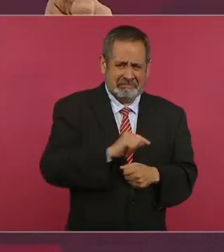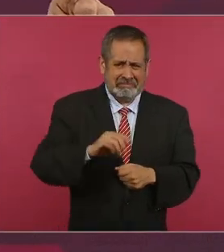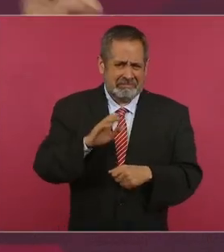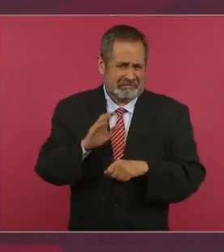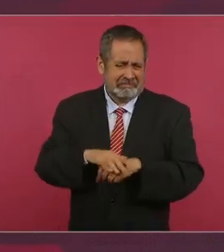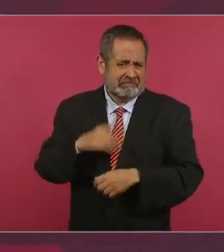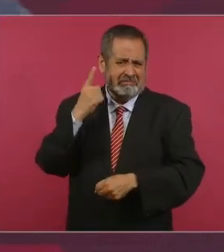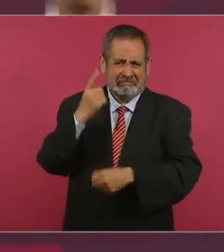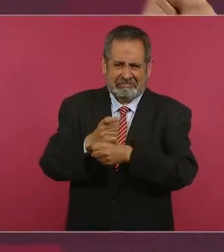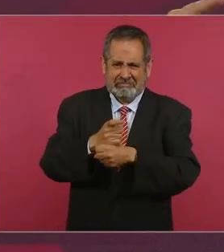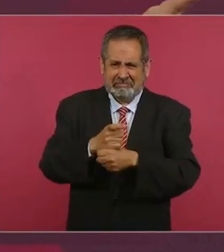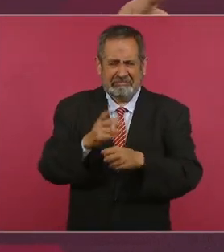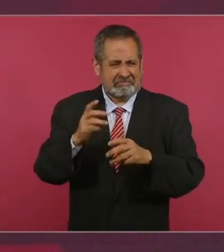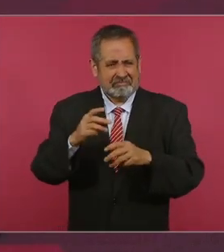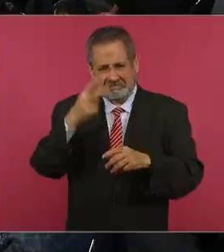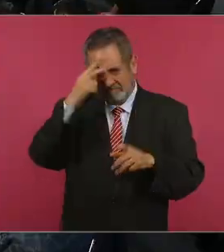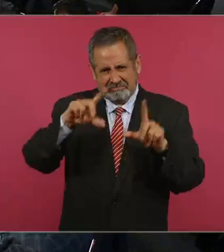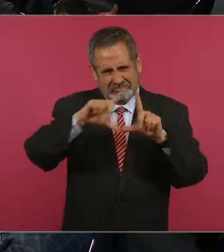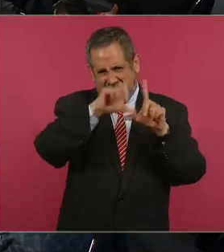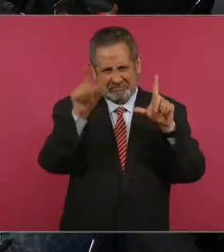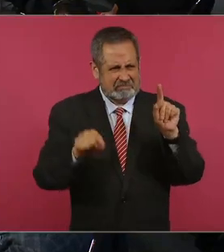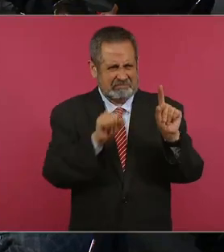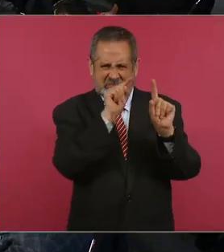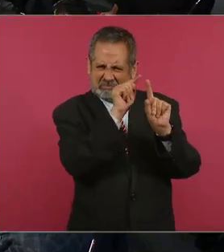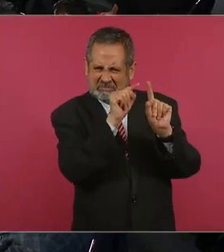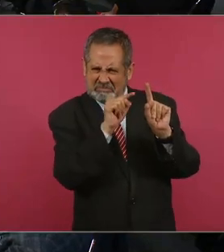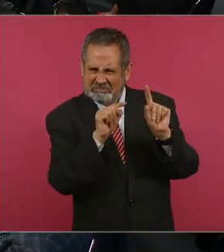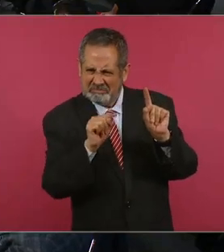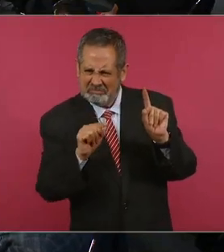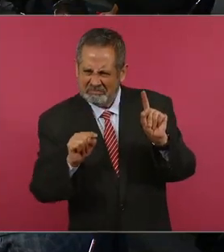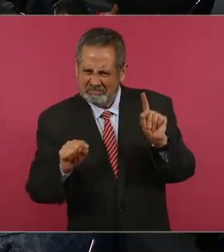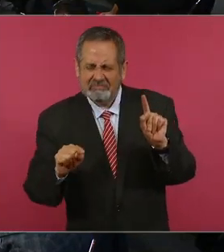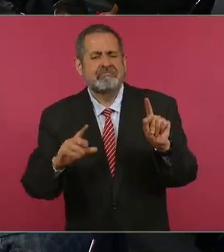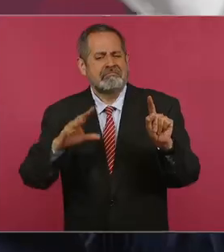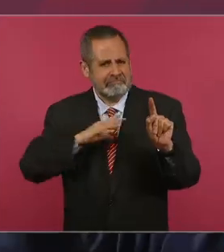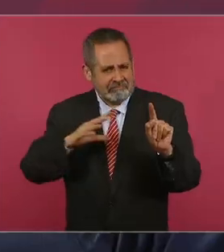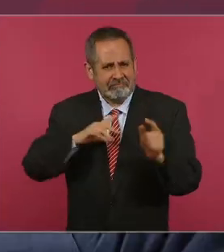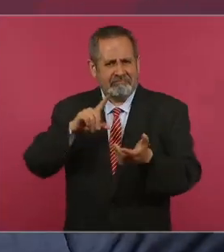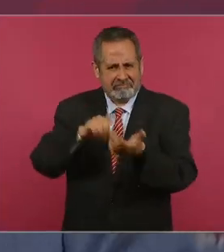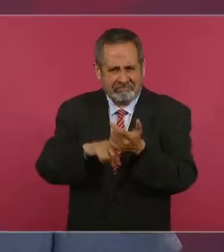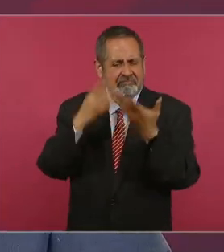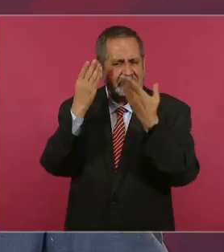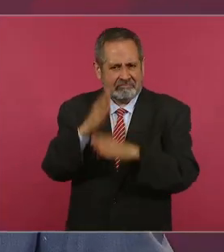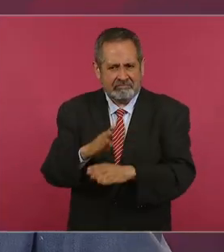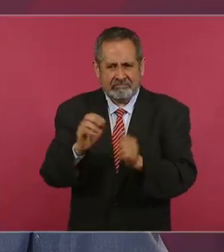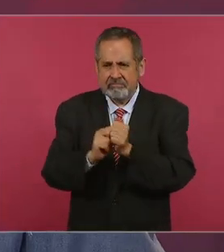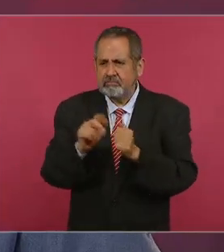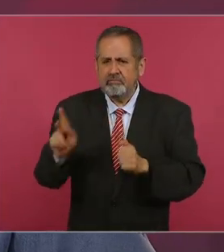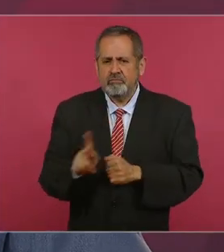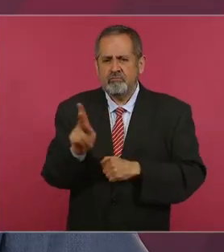bancaria más grande de México. Bancos que llegan a todos los pueblos,